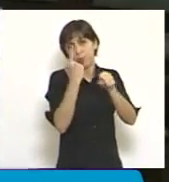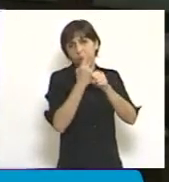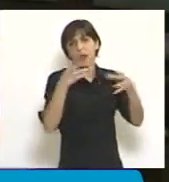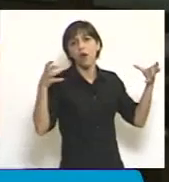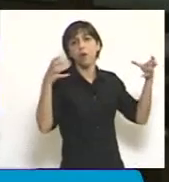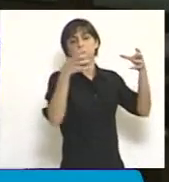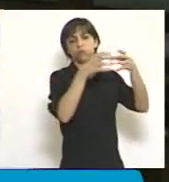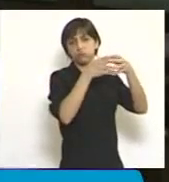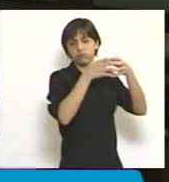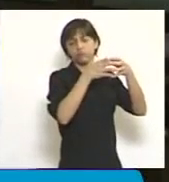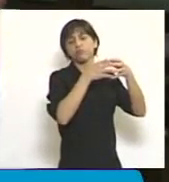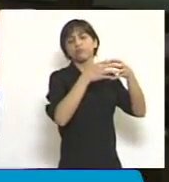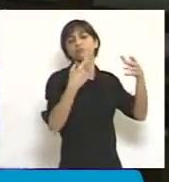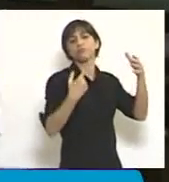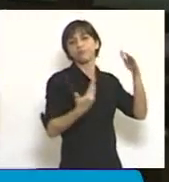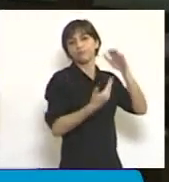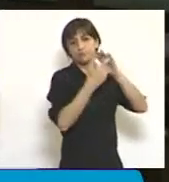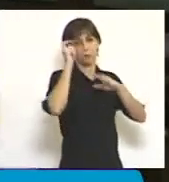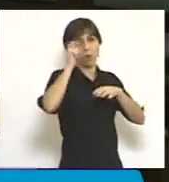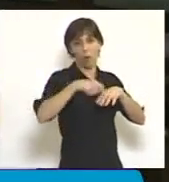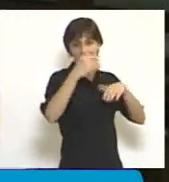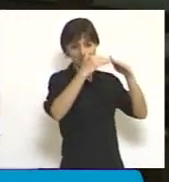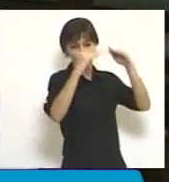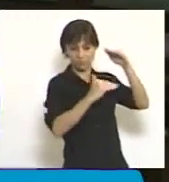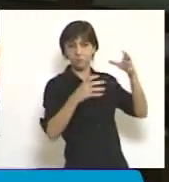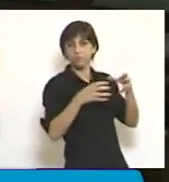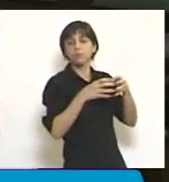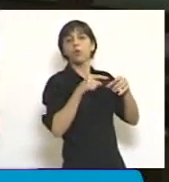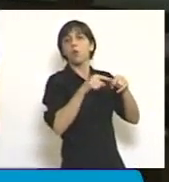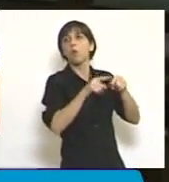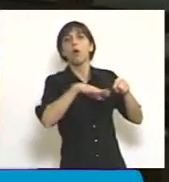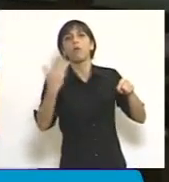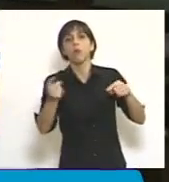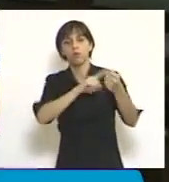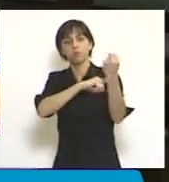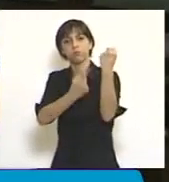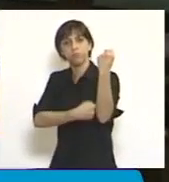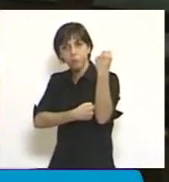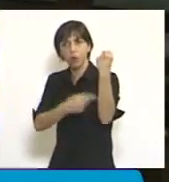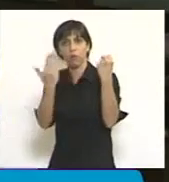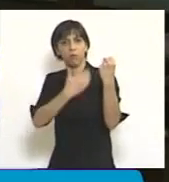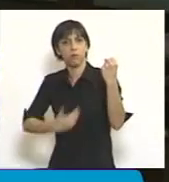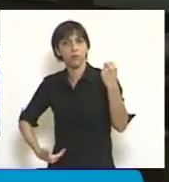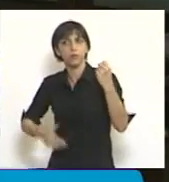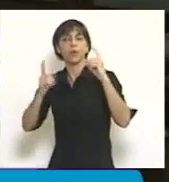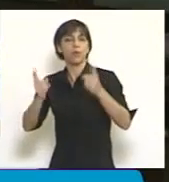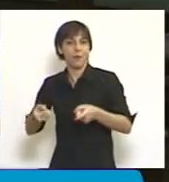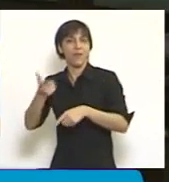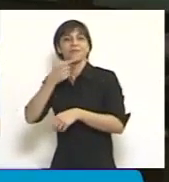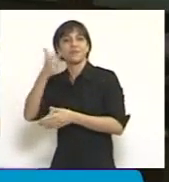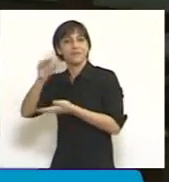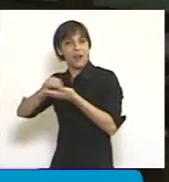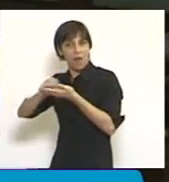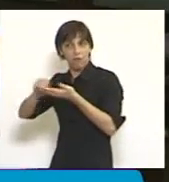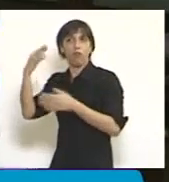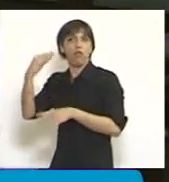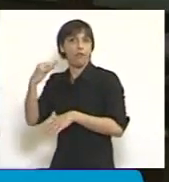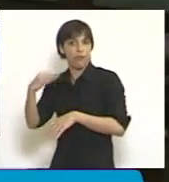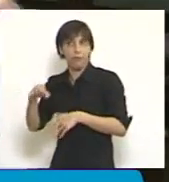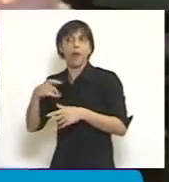poderes que la Constitución ha dispuesto que intervengan en la designación de los magistrados. Es decir, el Consejo de la